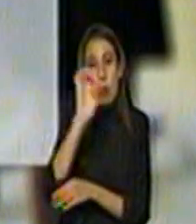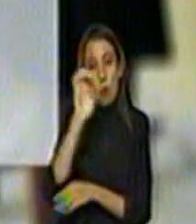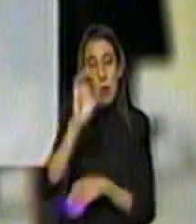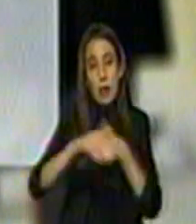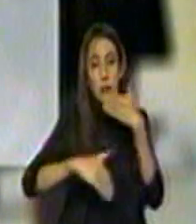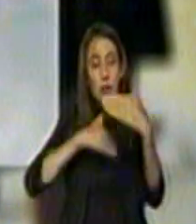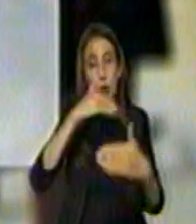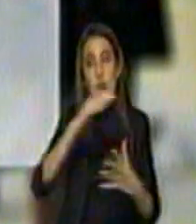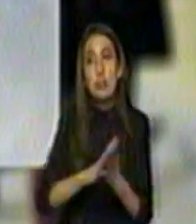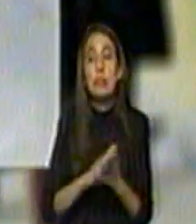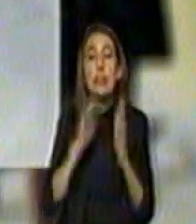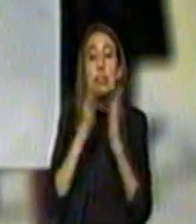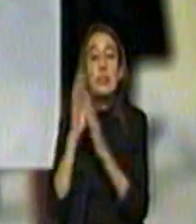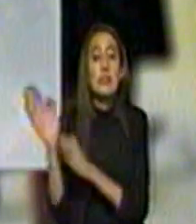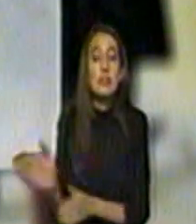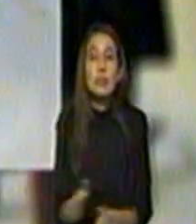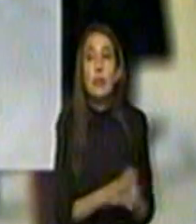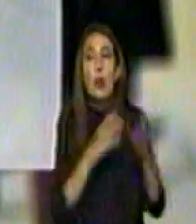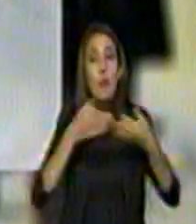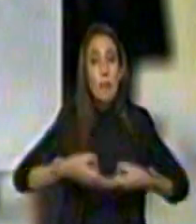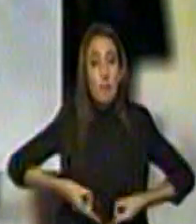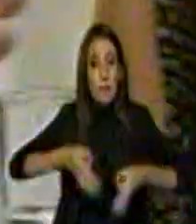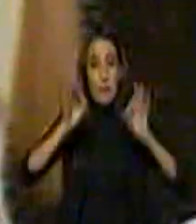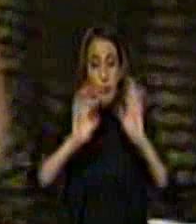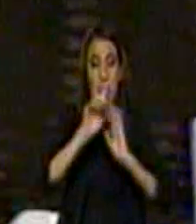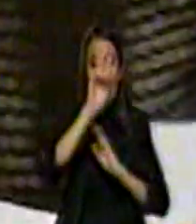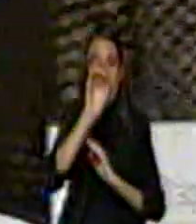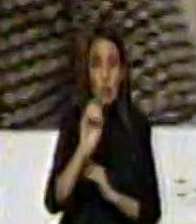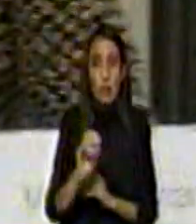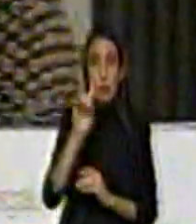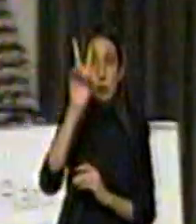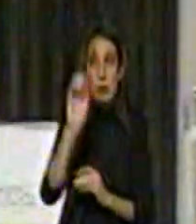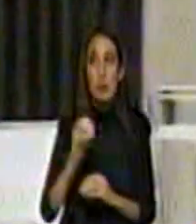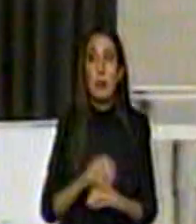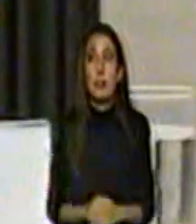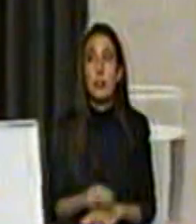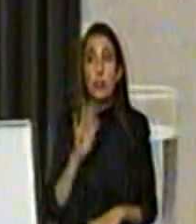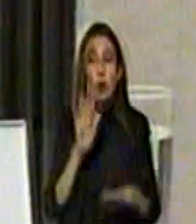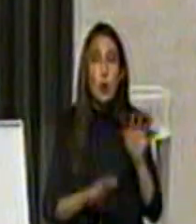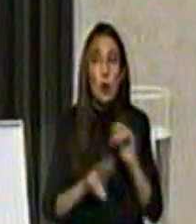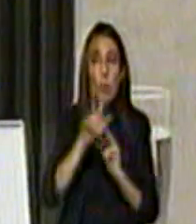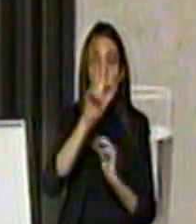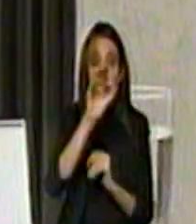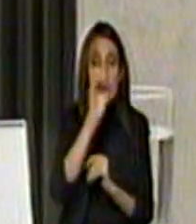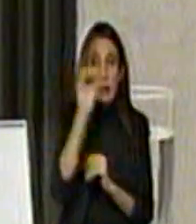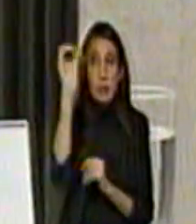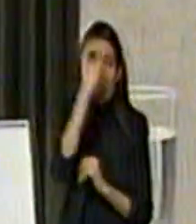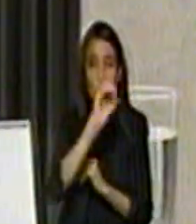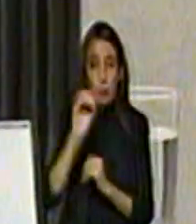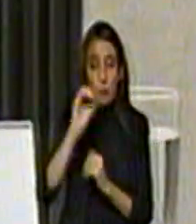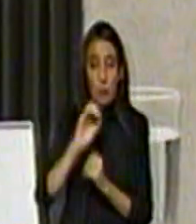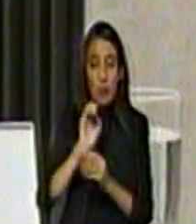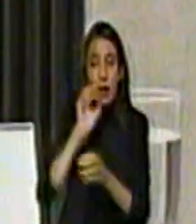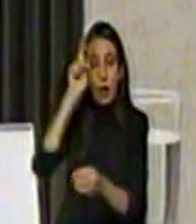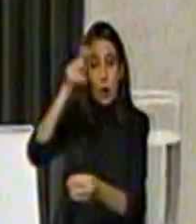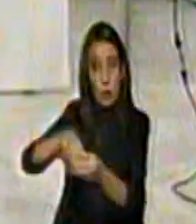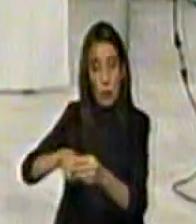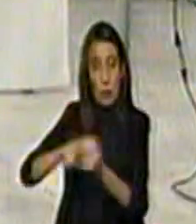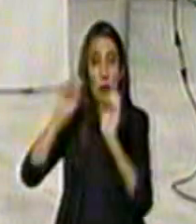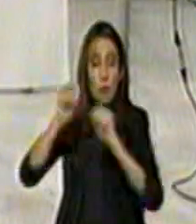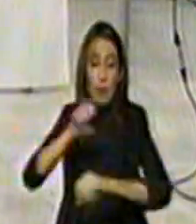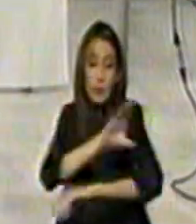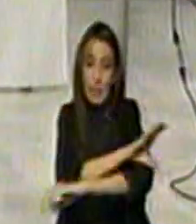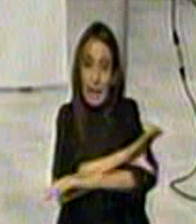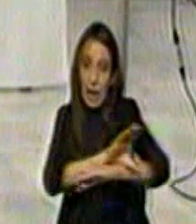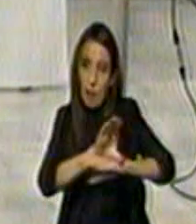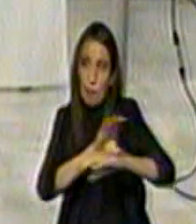de nombramiento será en febrero del 2020. Tenemos un aproximado de 30% de partidas en el sector rural. La